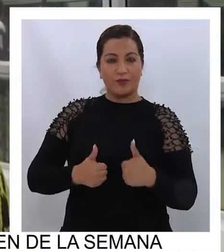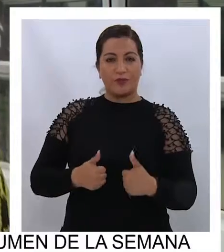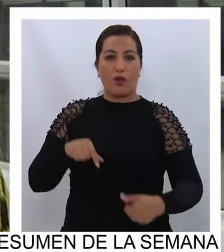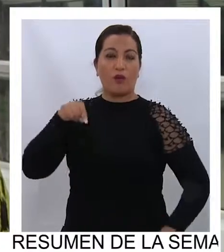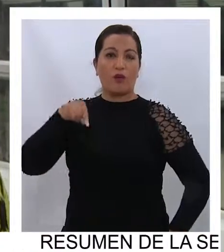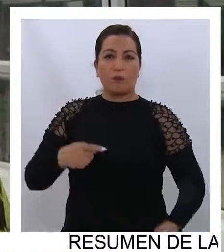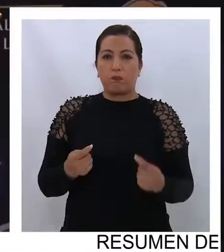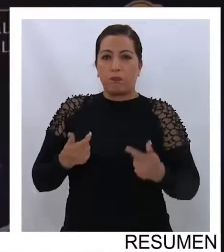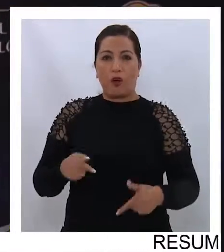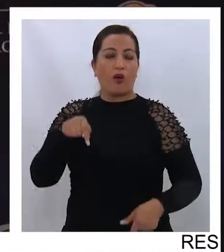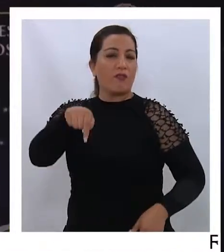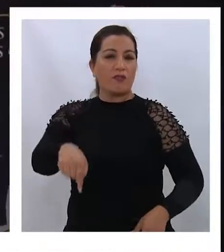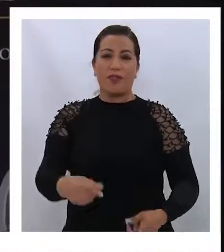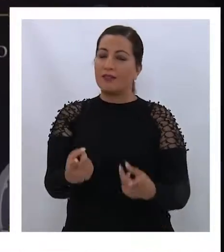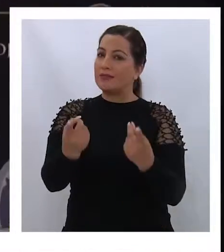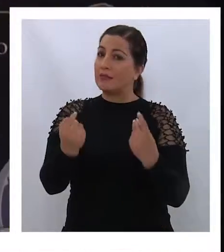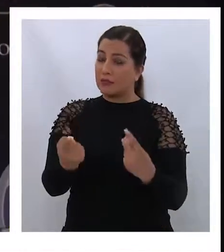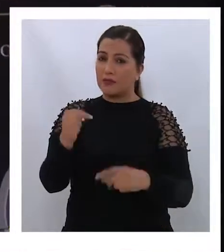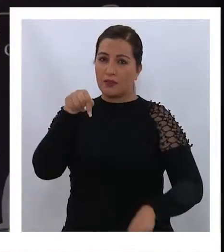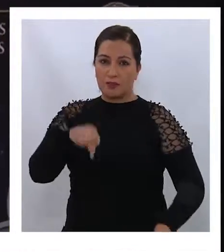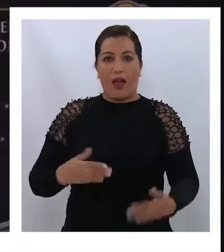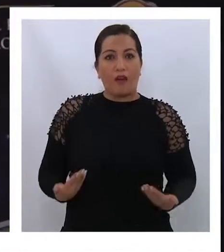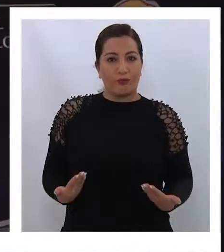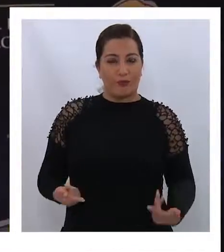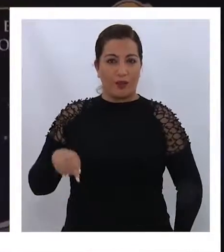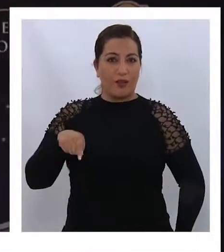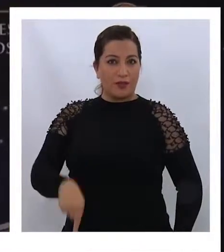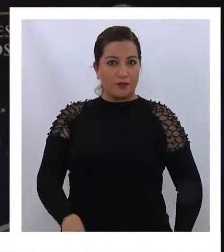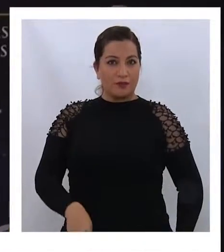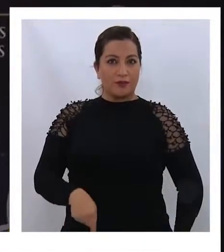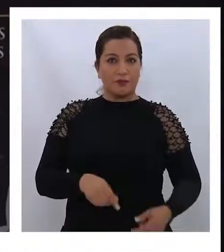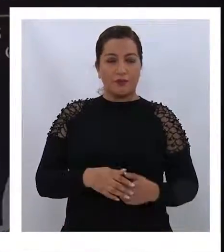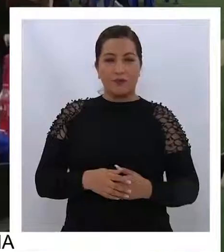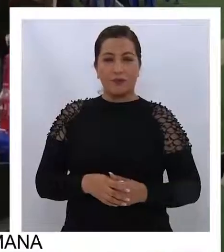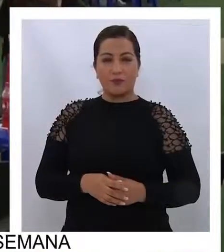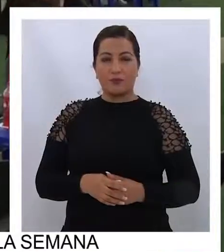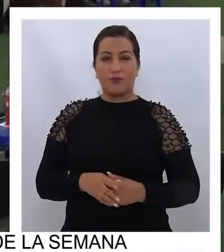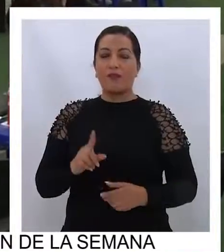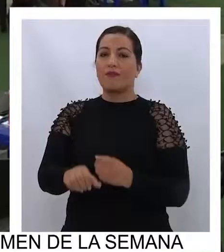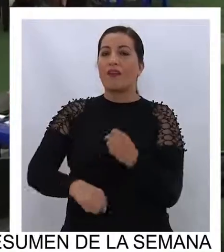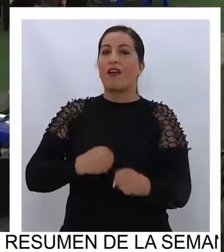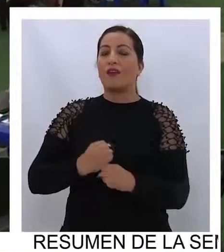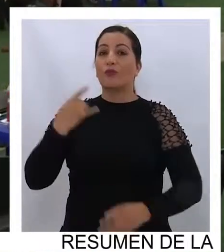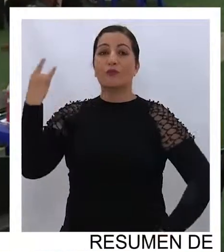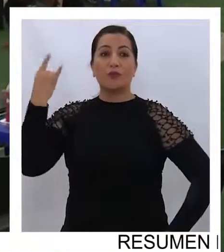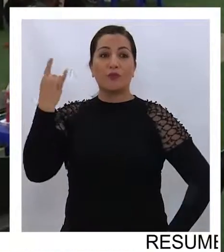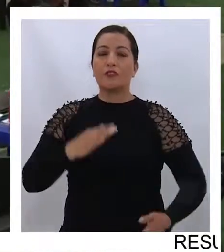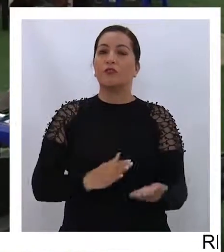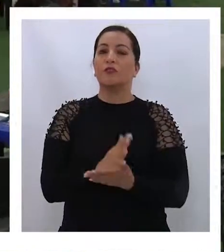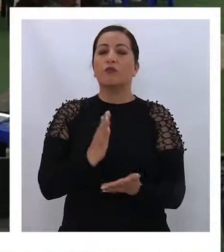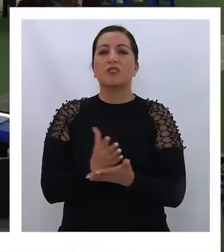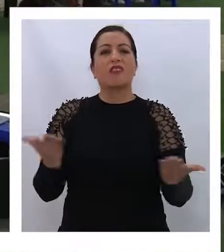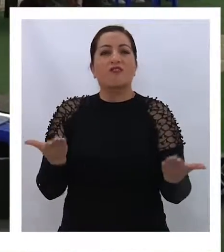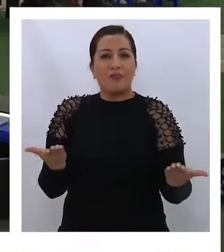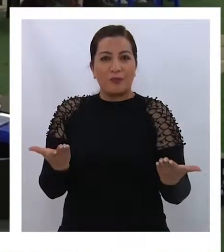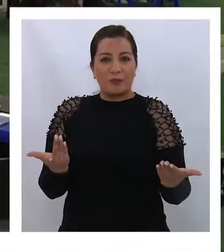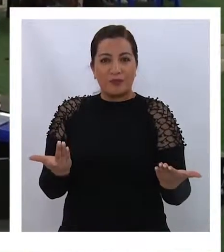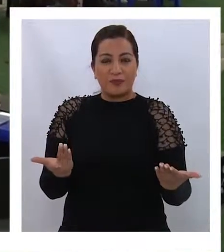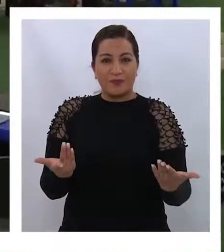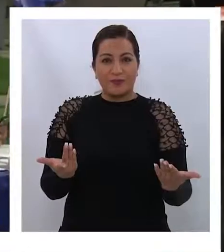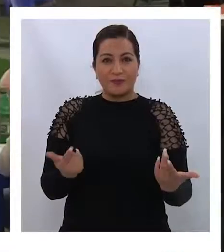día es una necesidad. Por lo tanto, este año académico comienza justamente con